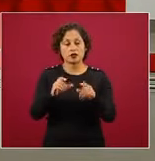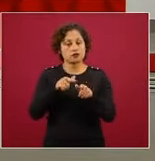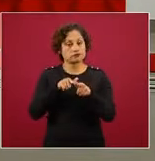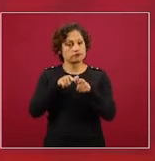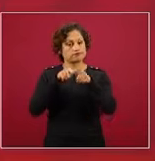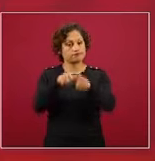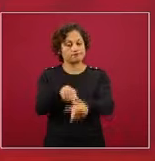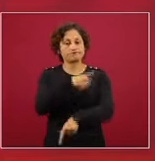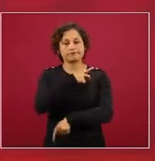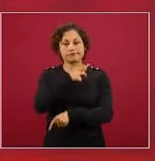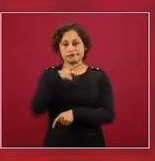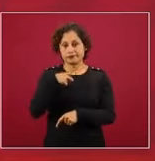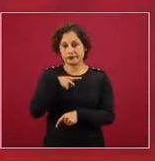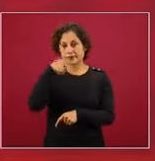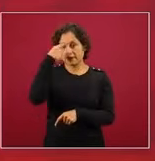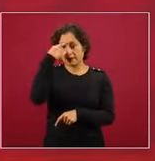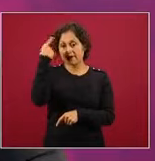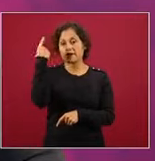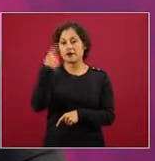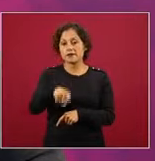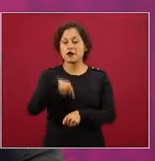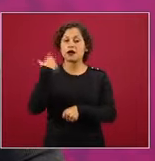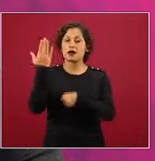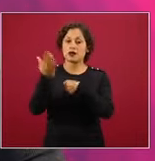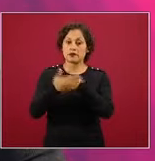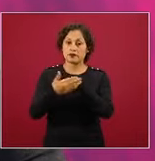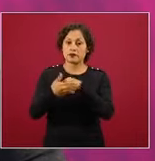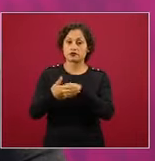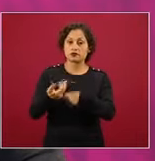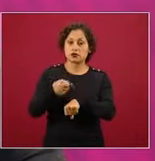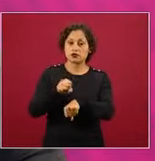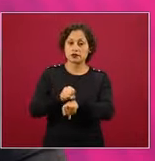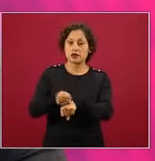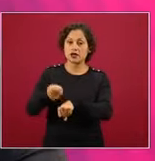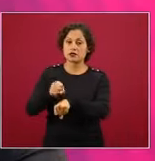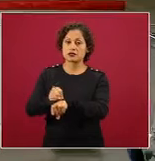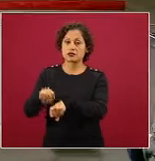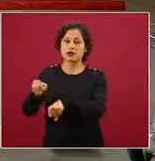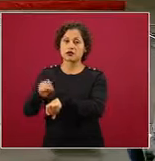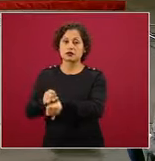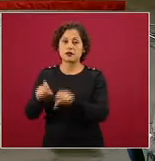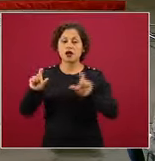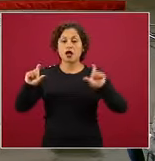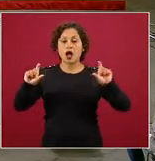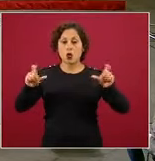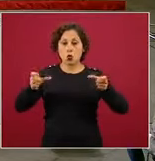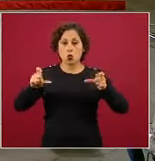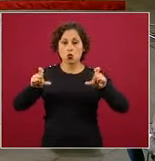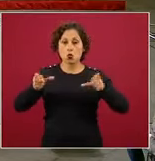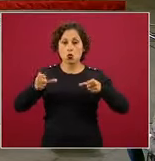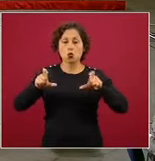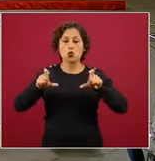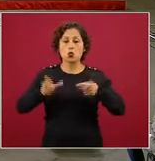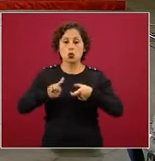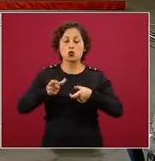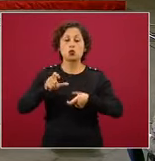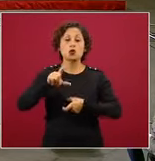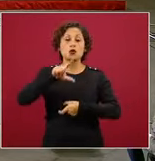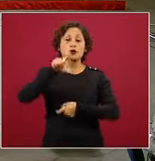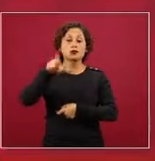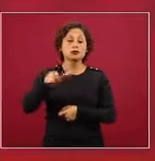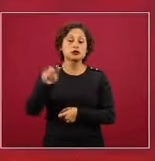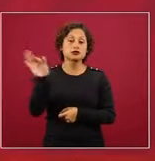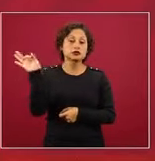descenso realmente pueda continuar semana con semana y podamos en un momento determinado estar